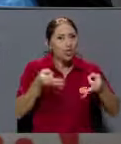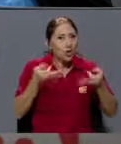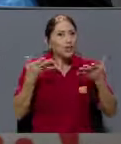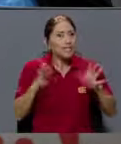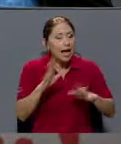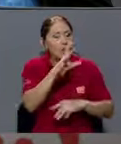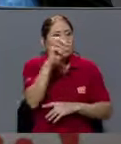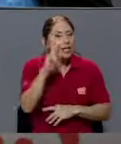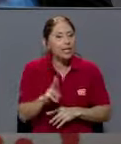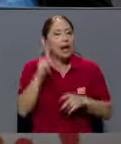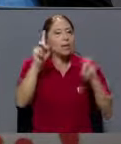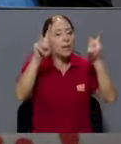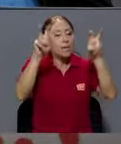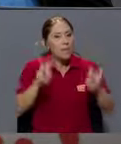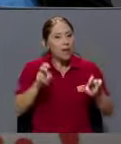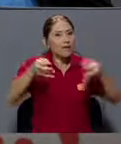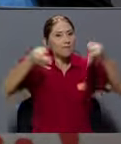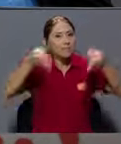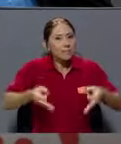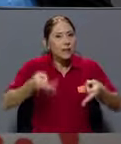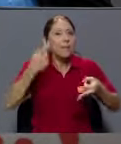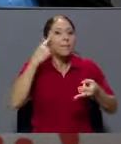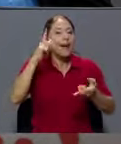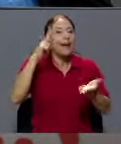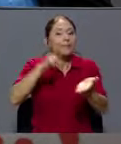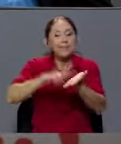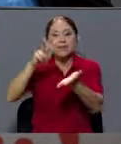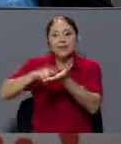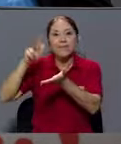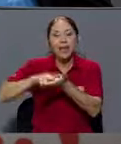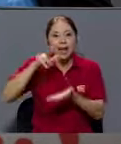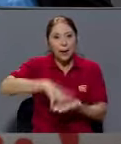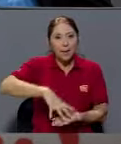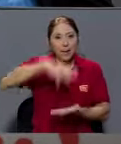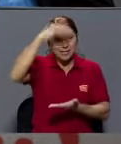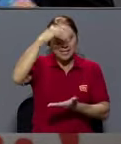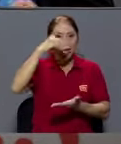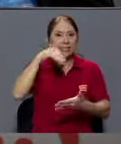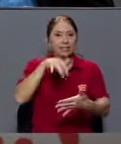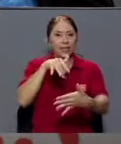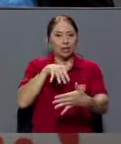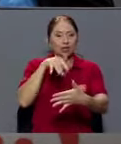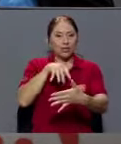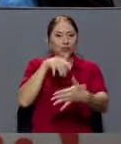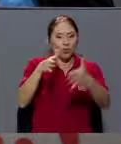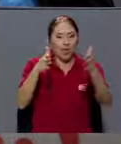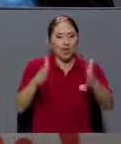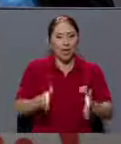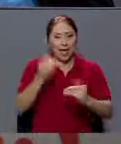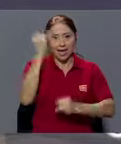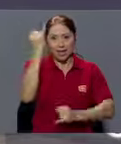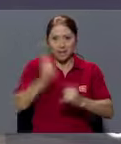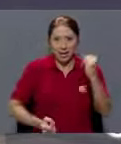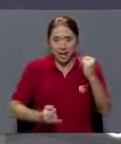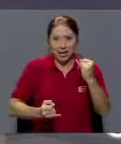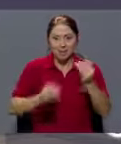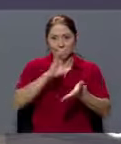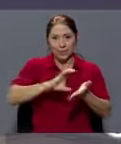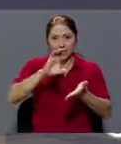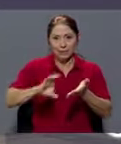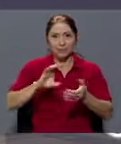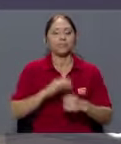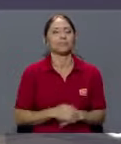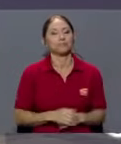carácter definitorio para certificar sus aprendizajes o los aprendizajes de los estudiantes que terminaran